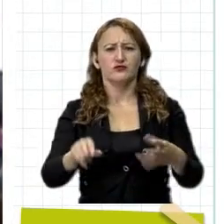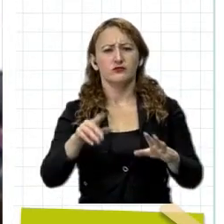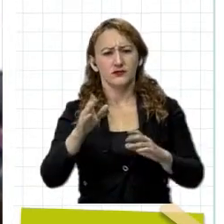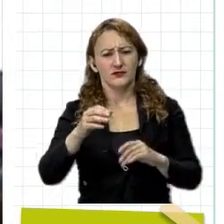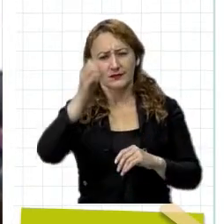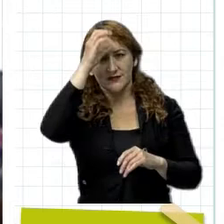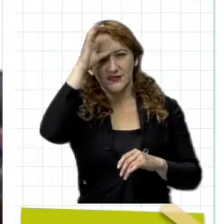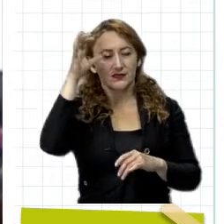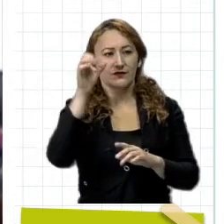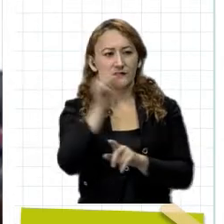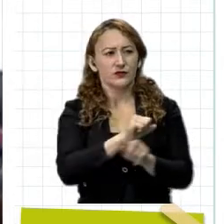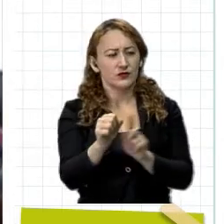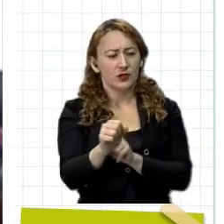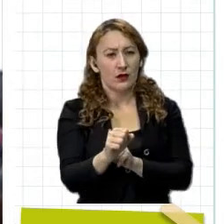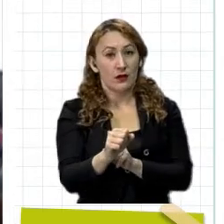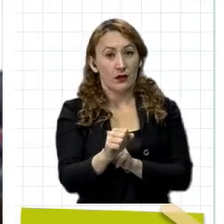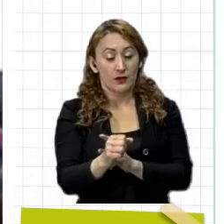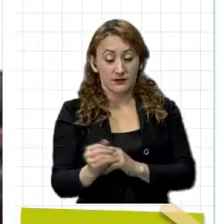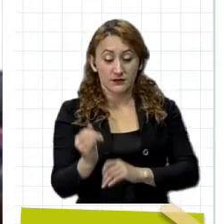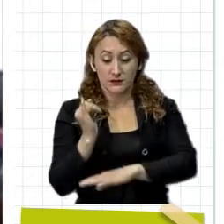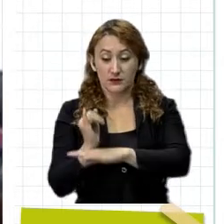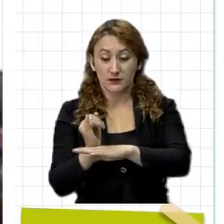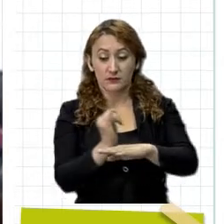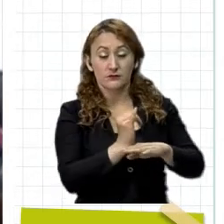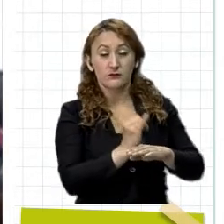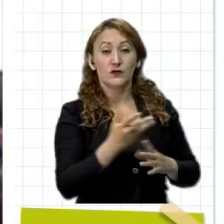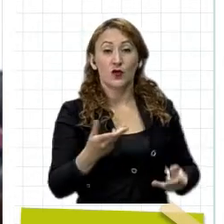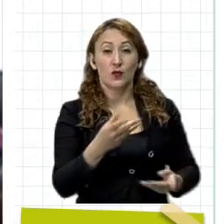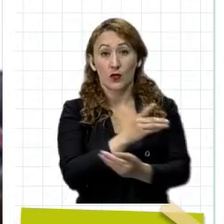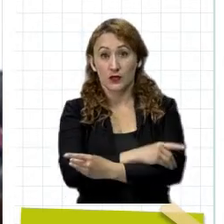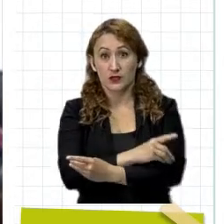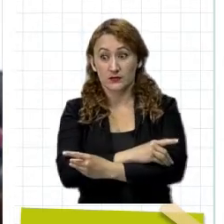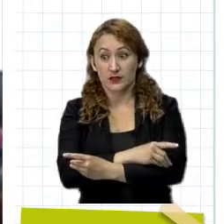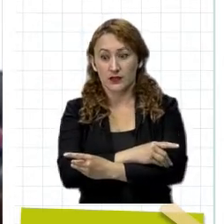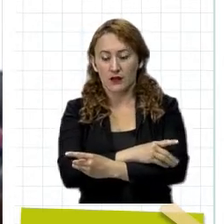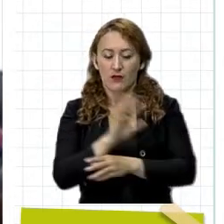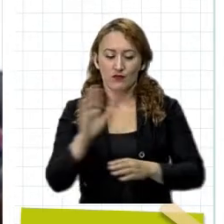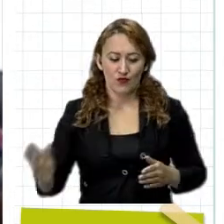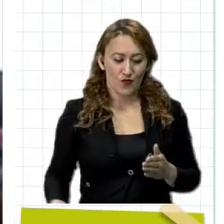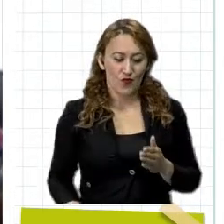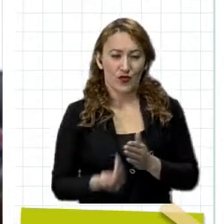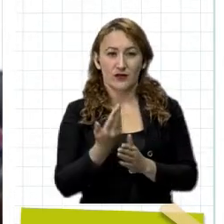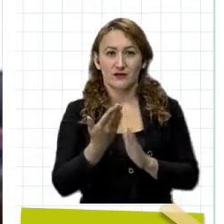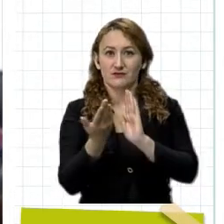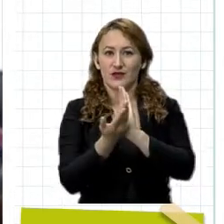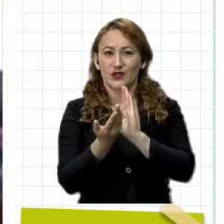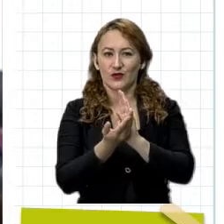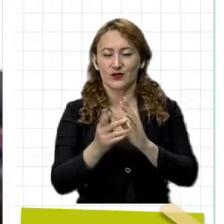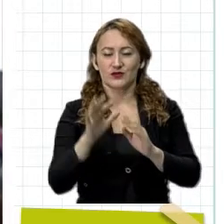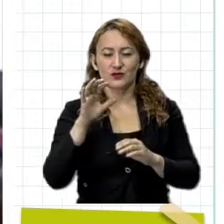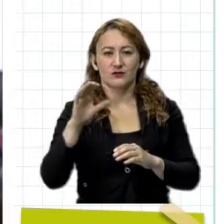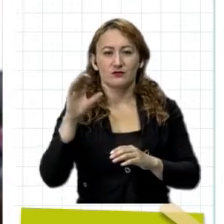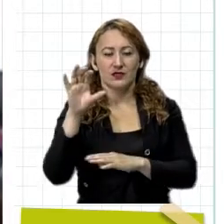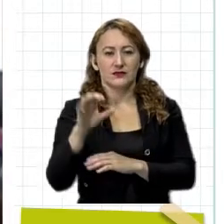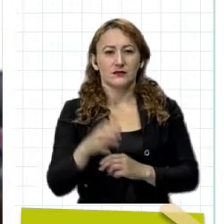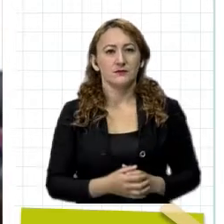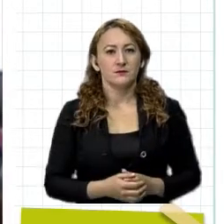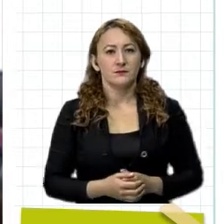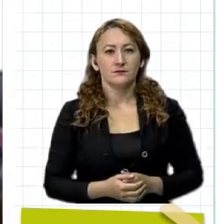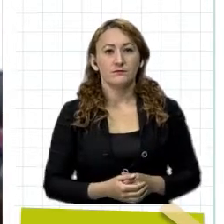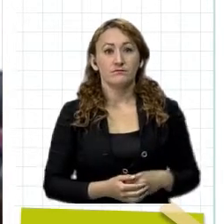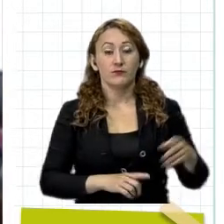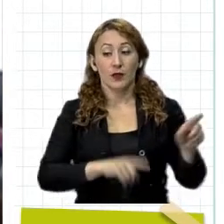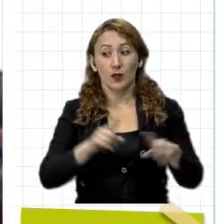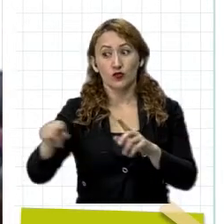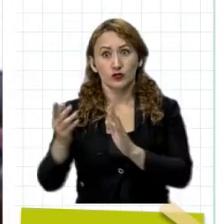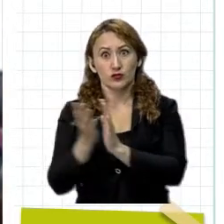sociales, se institucionalizaron las disciplinas y se modernizó la educación en el país. Estudiantes procedentes de todas